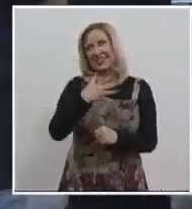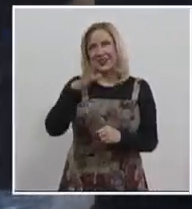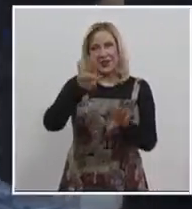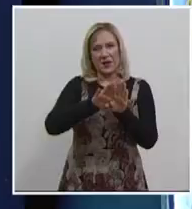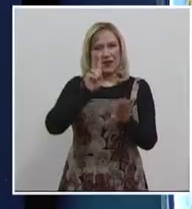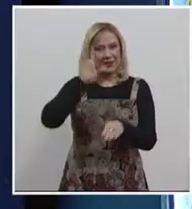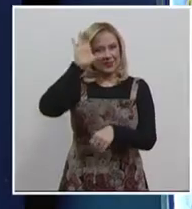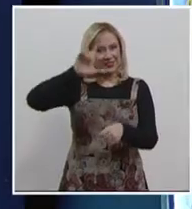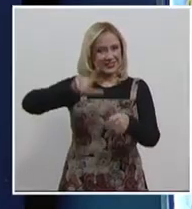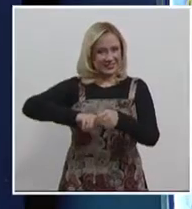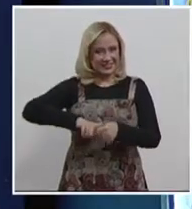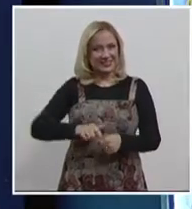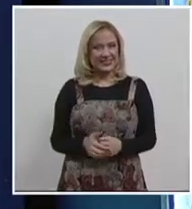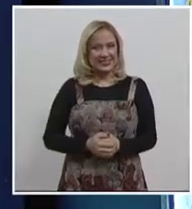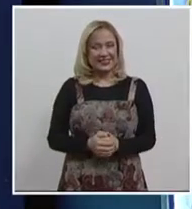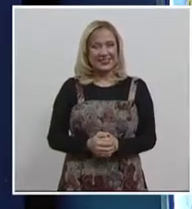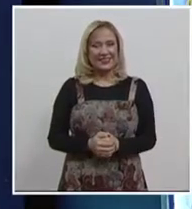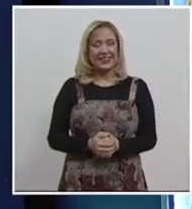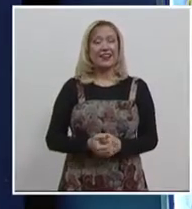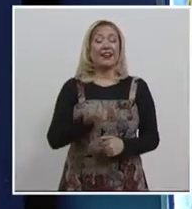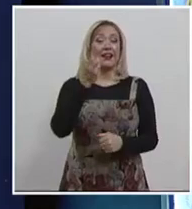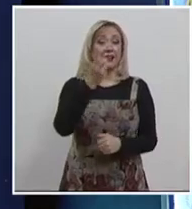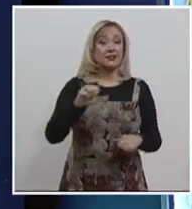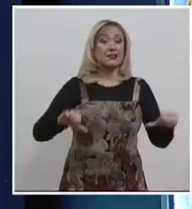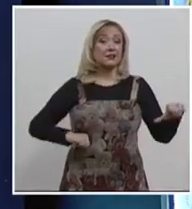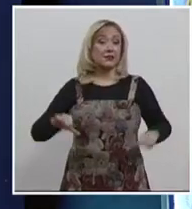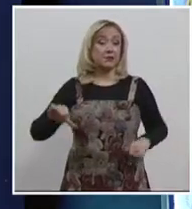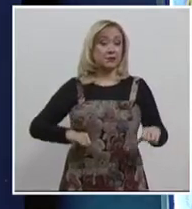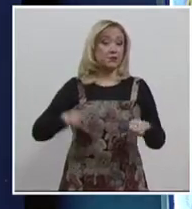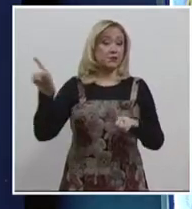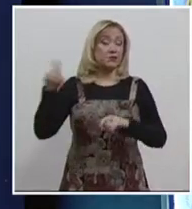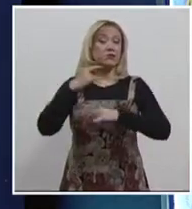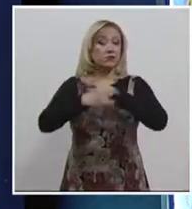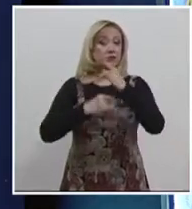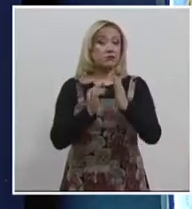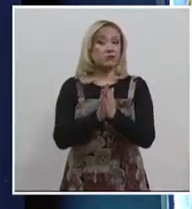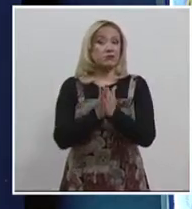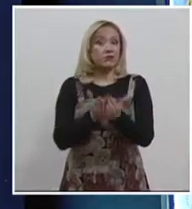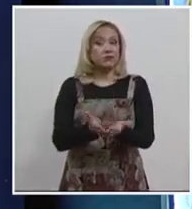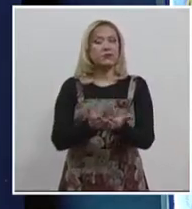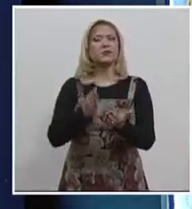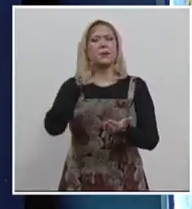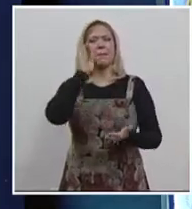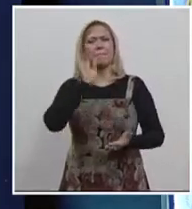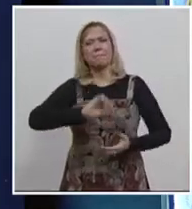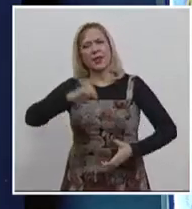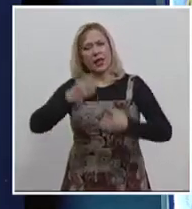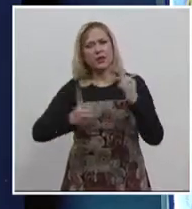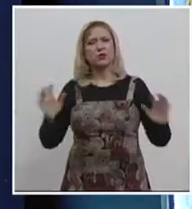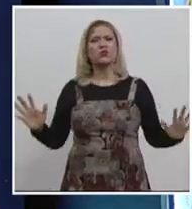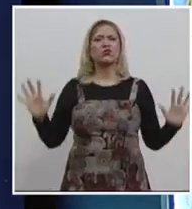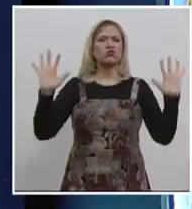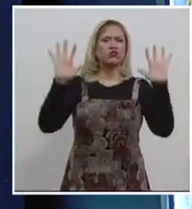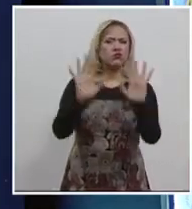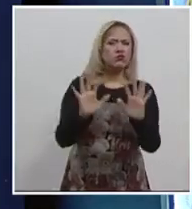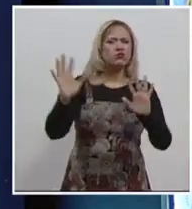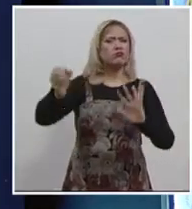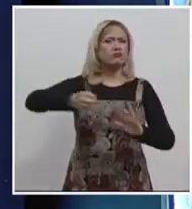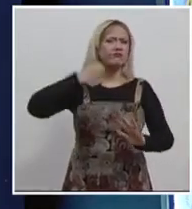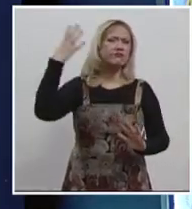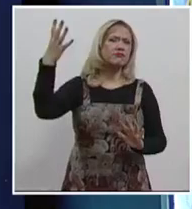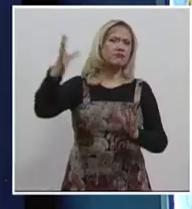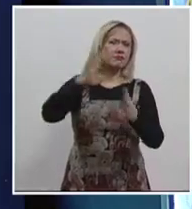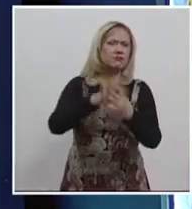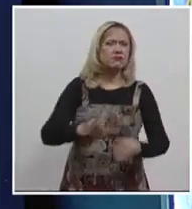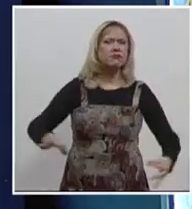González. Y como parte de las actividades de la feria, ministras y ministros de la Corte participaron en un seminario en el que se